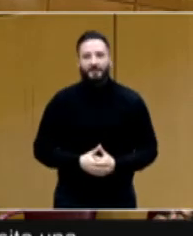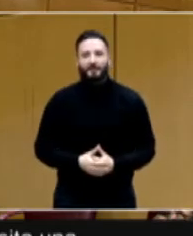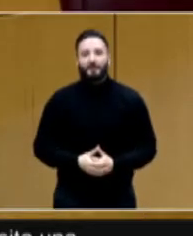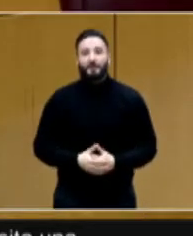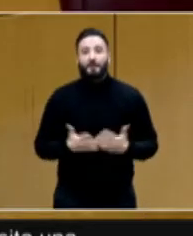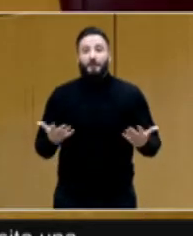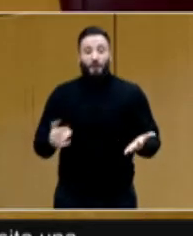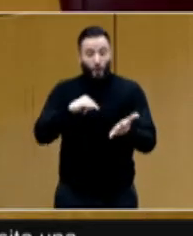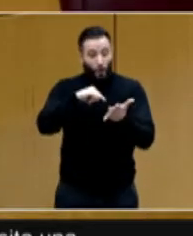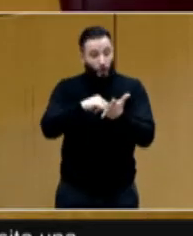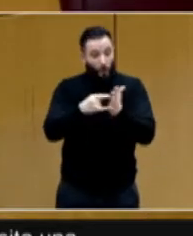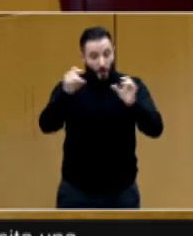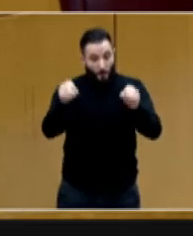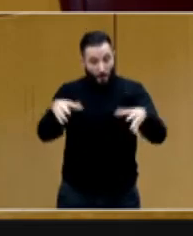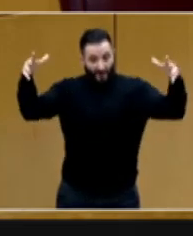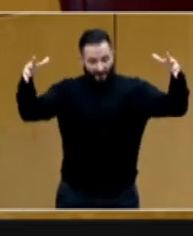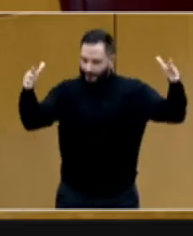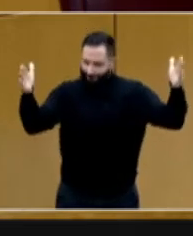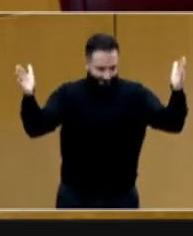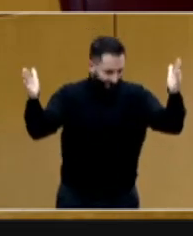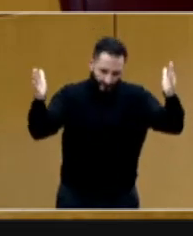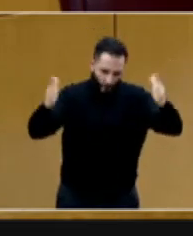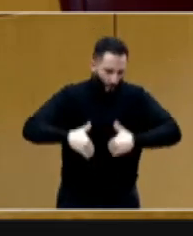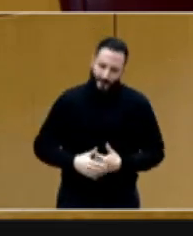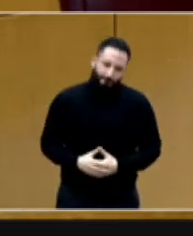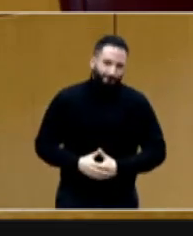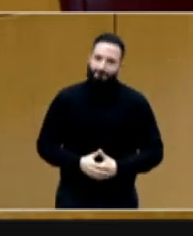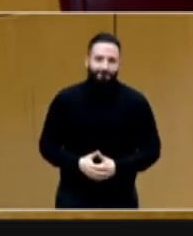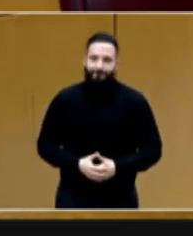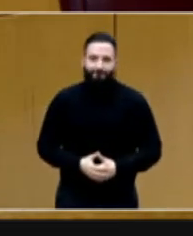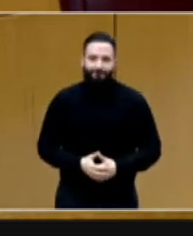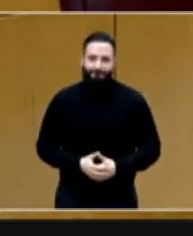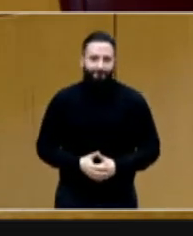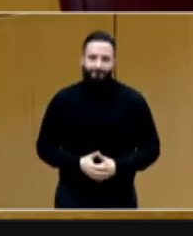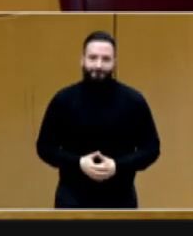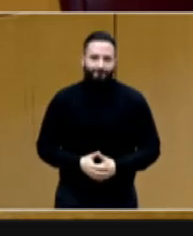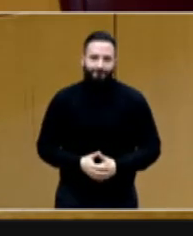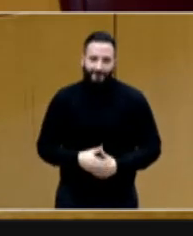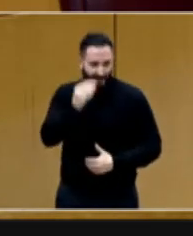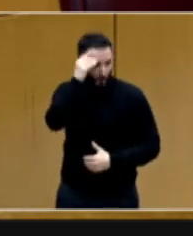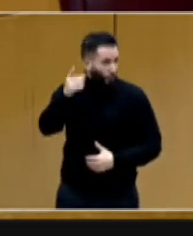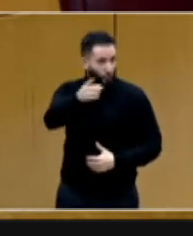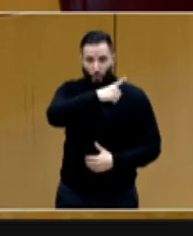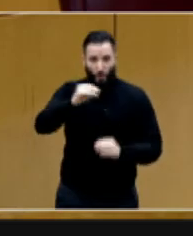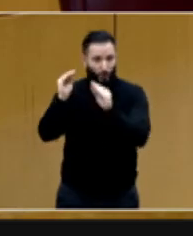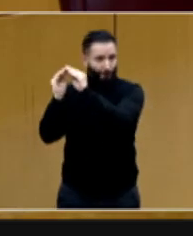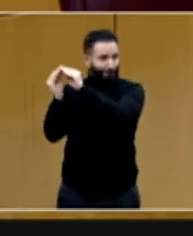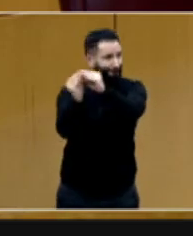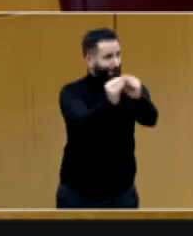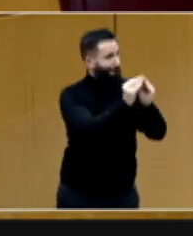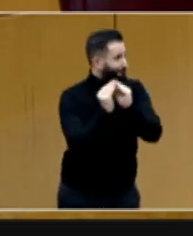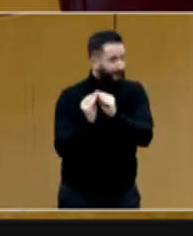soluciones mágicas no hay y esto creo que está en el común de todas las personas que estamos